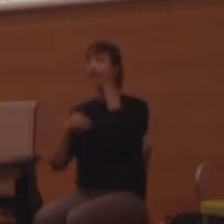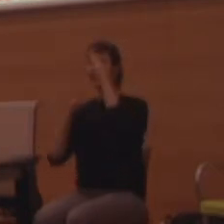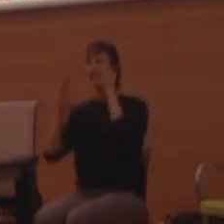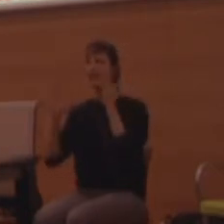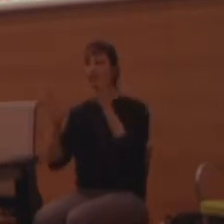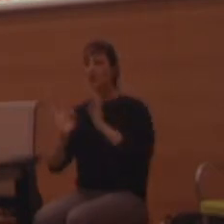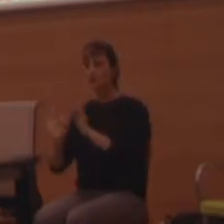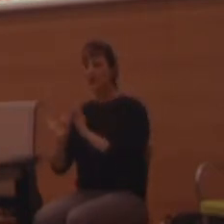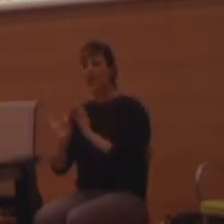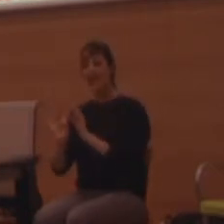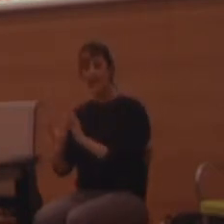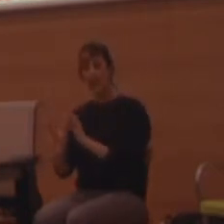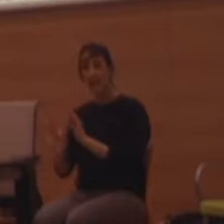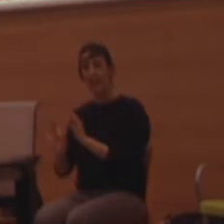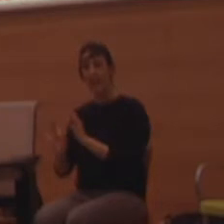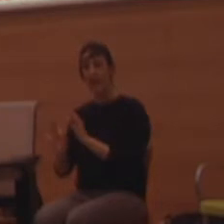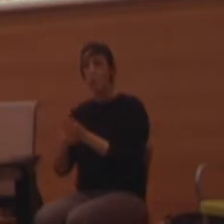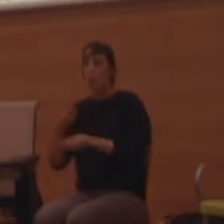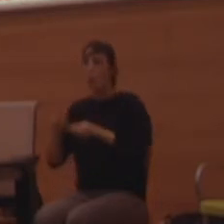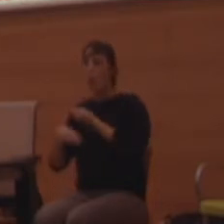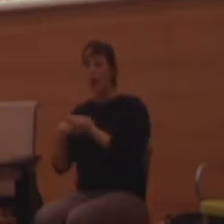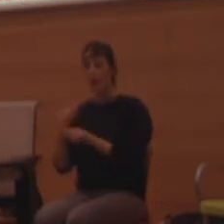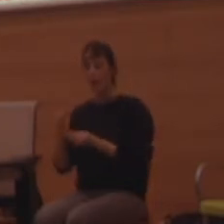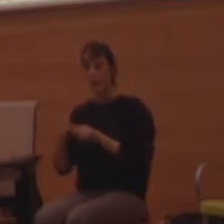atención especializada hablarán